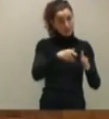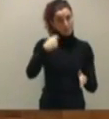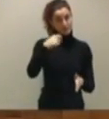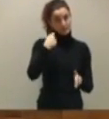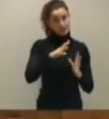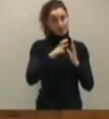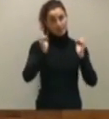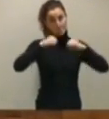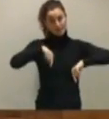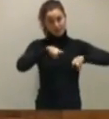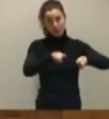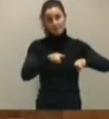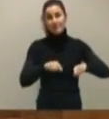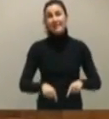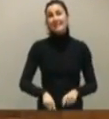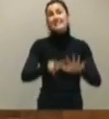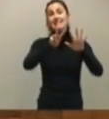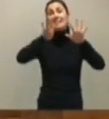usted esa Cámara y pactado por ustedes,